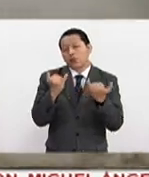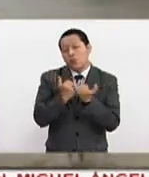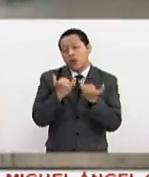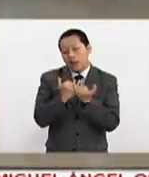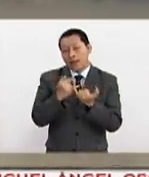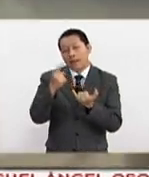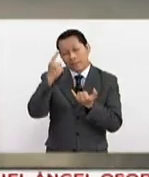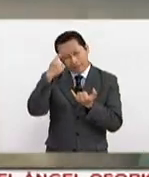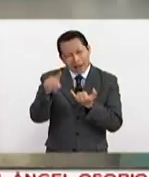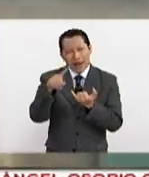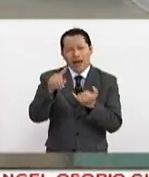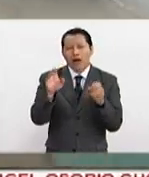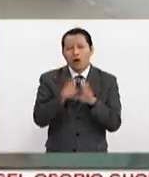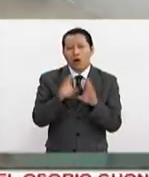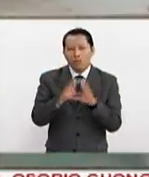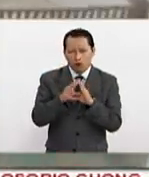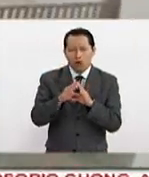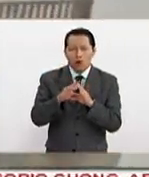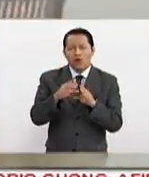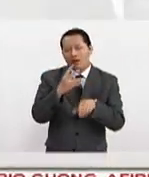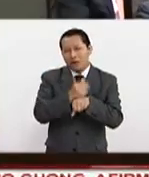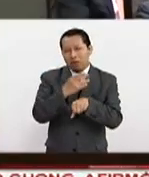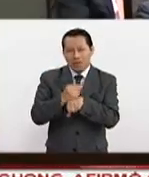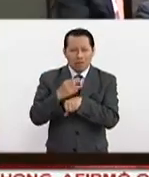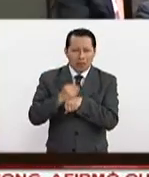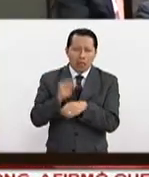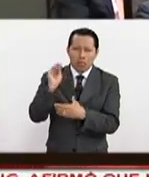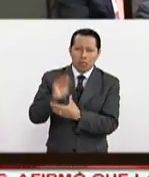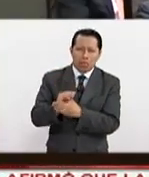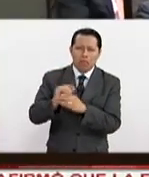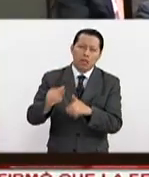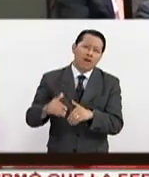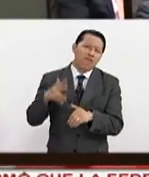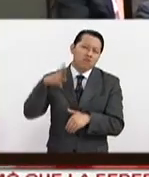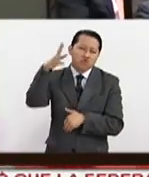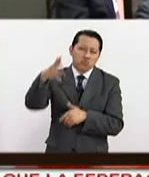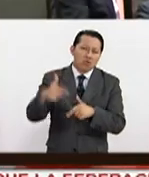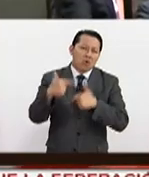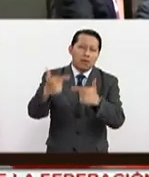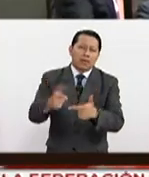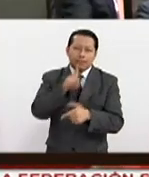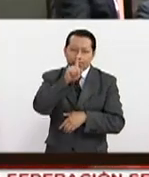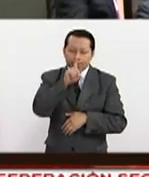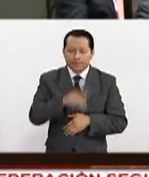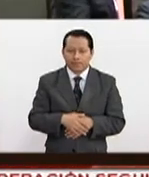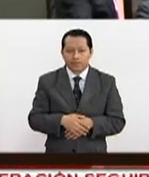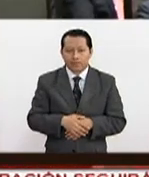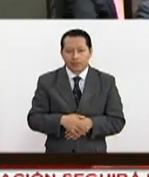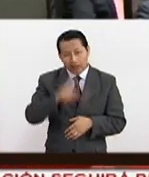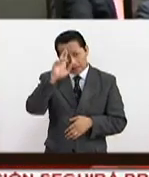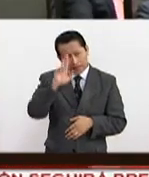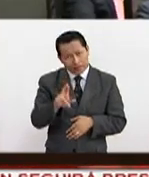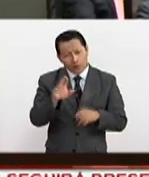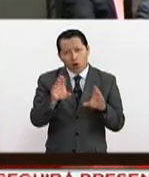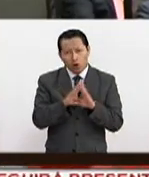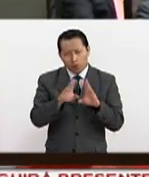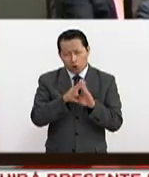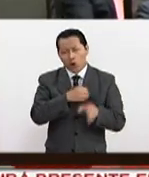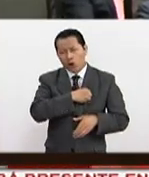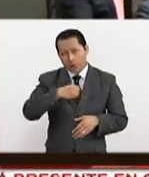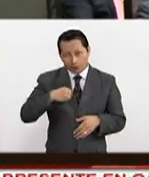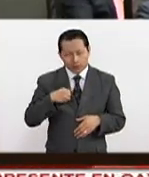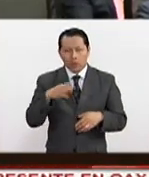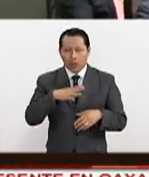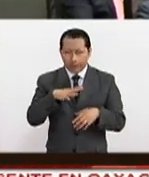de la reconstrucción a otras generaciones. Lo hemos hecho respetando los compromisos de consolidación y de